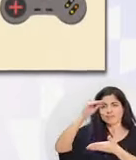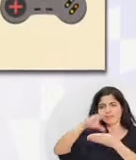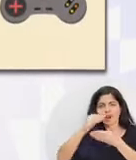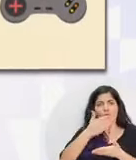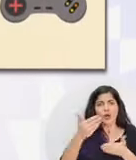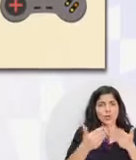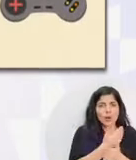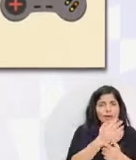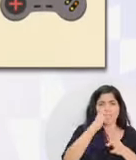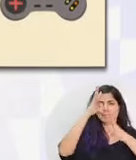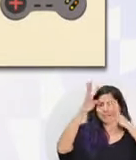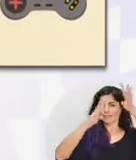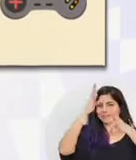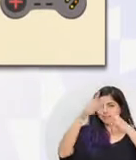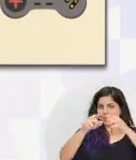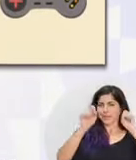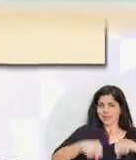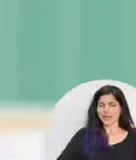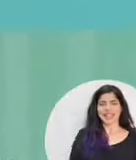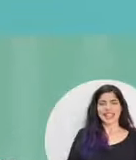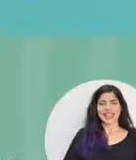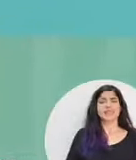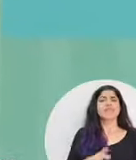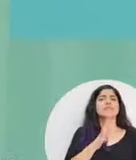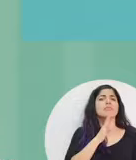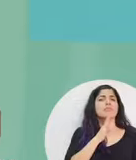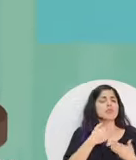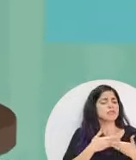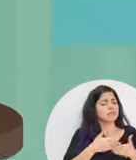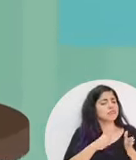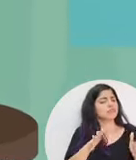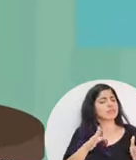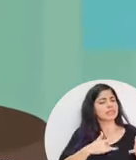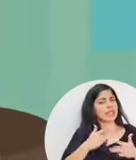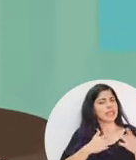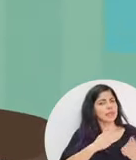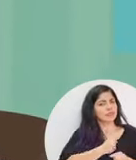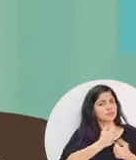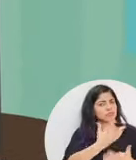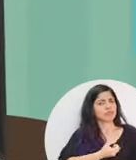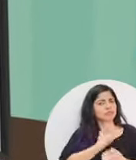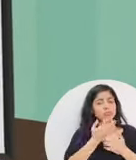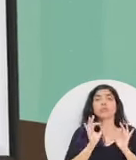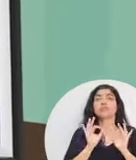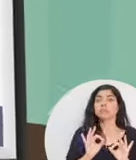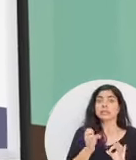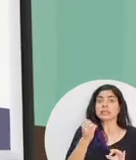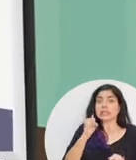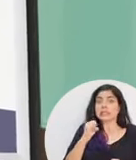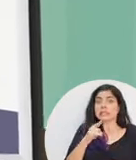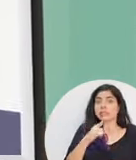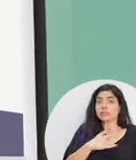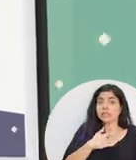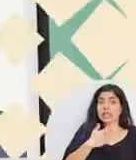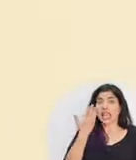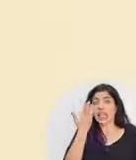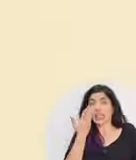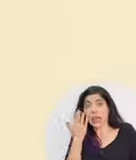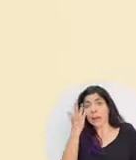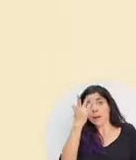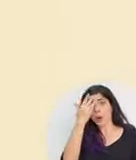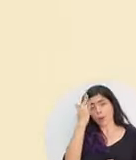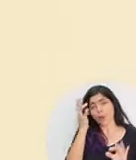cosas, invente, póngase creativo. Hable abiertamente de sus sentimientos. Está bien sentirse triste o preocupado.